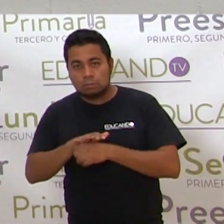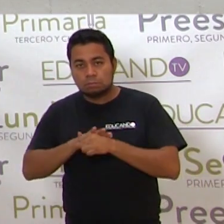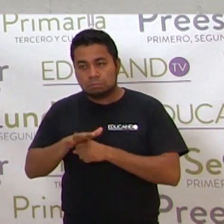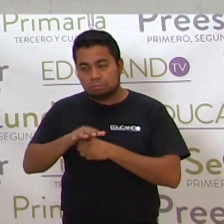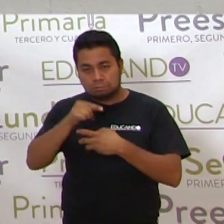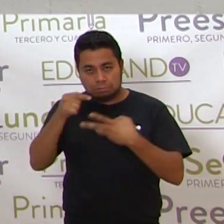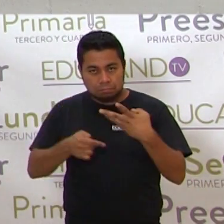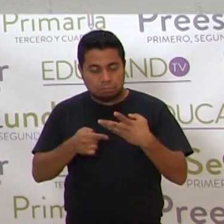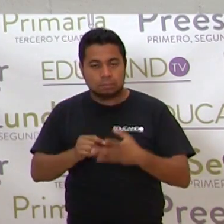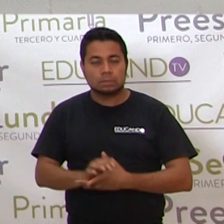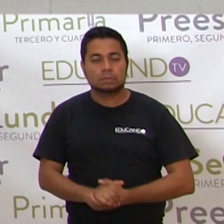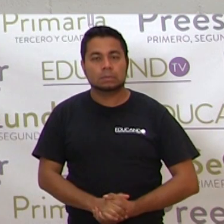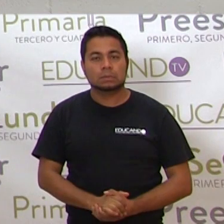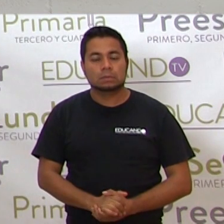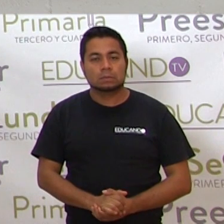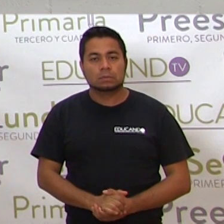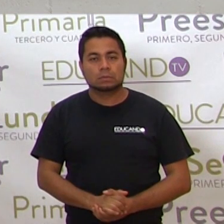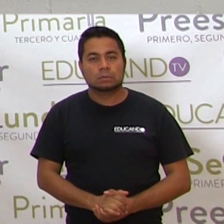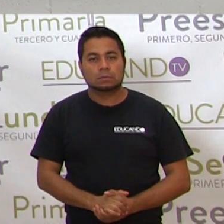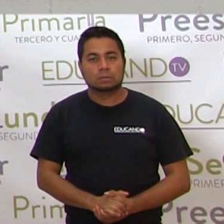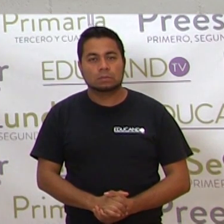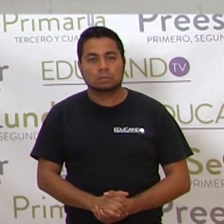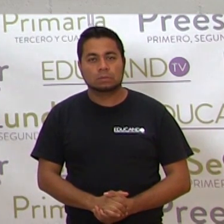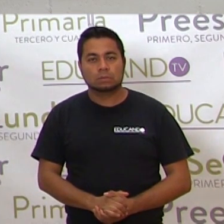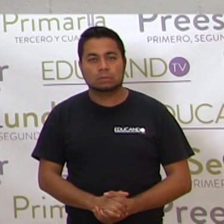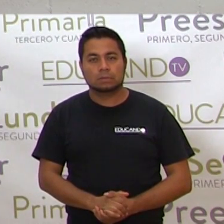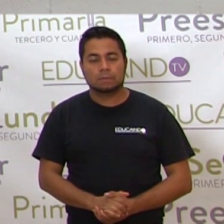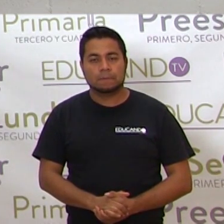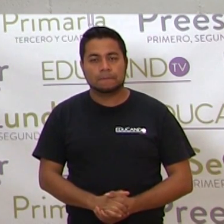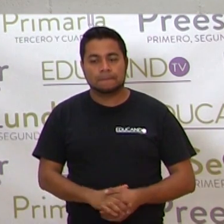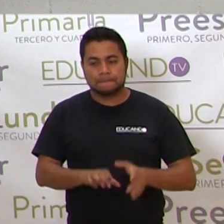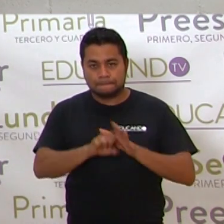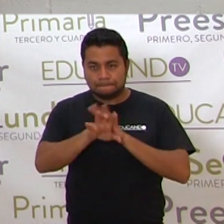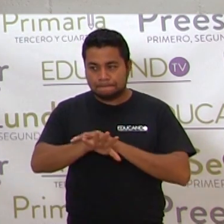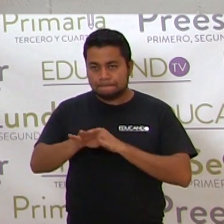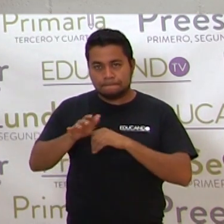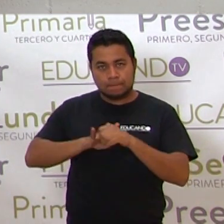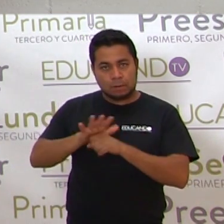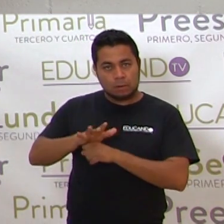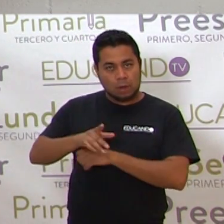siguiente: qué tono de voz,